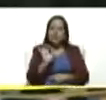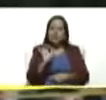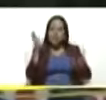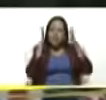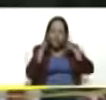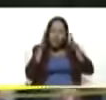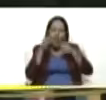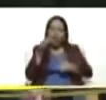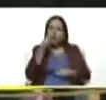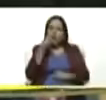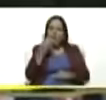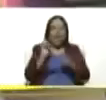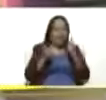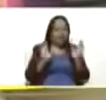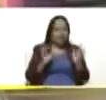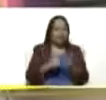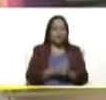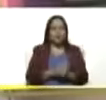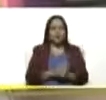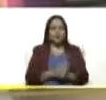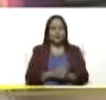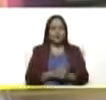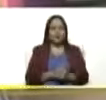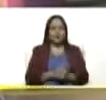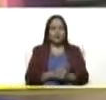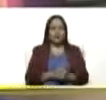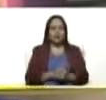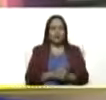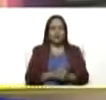Recomiéndame una comidita de algo.